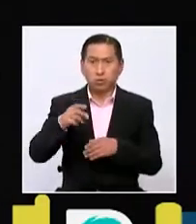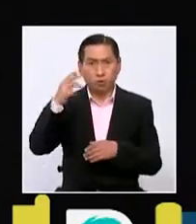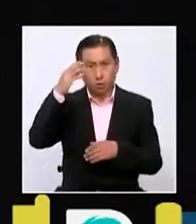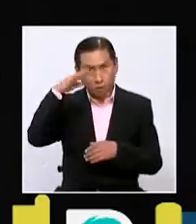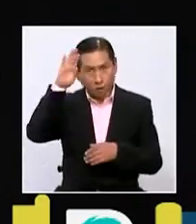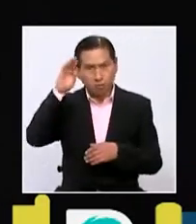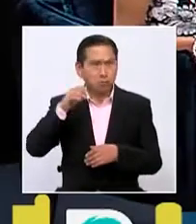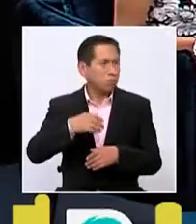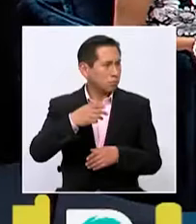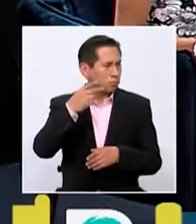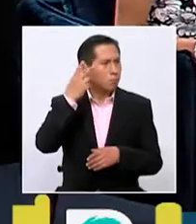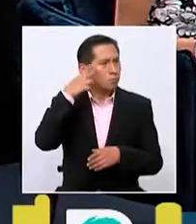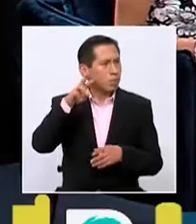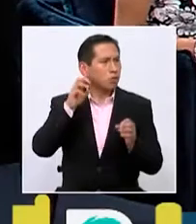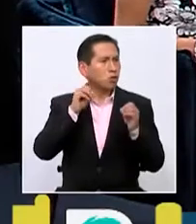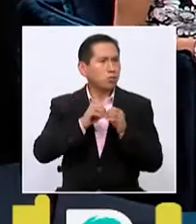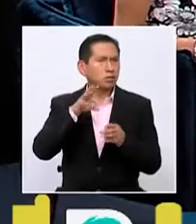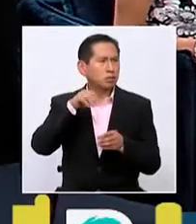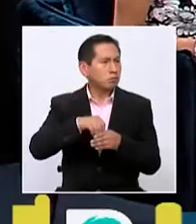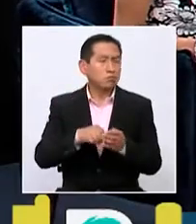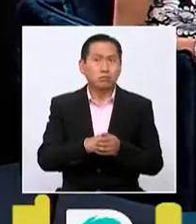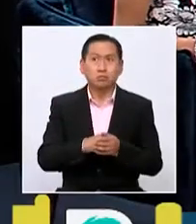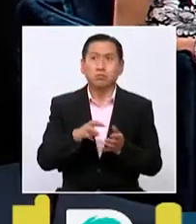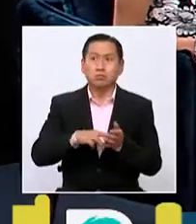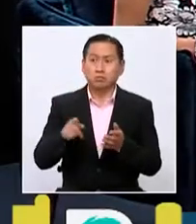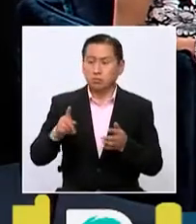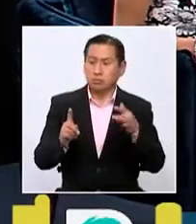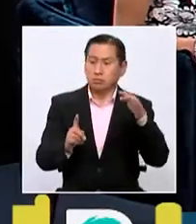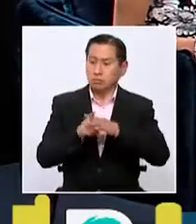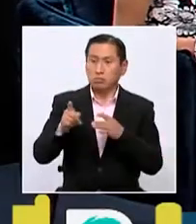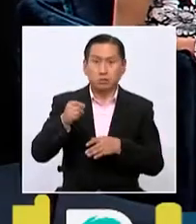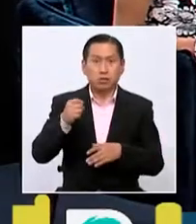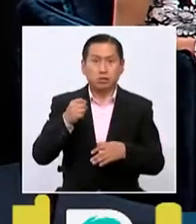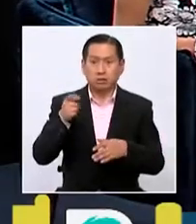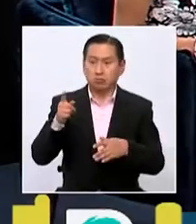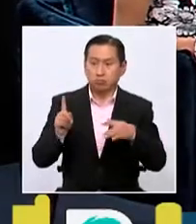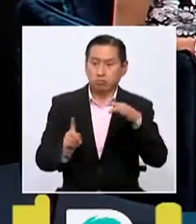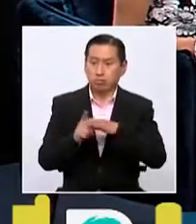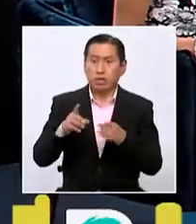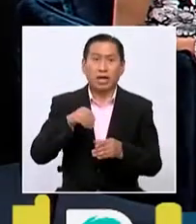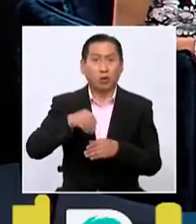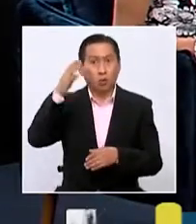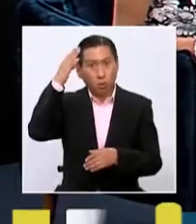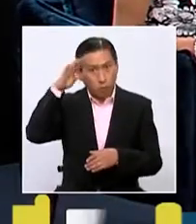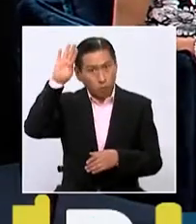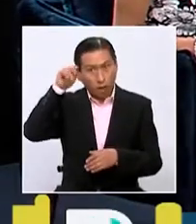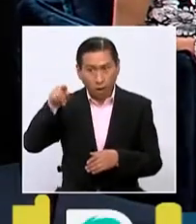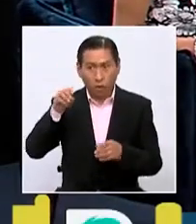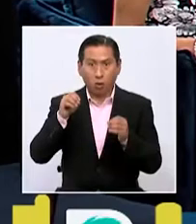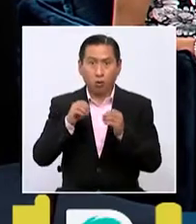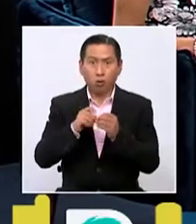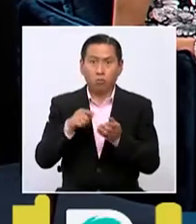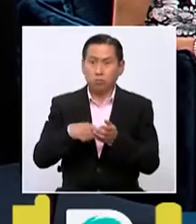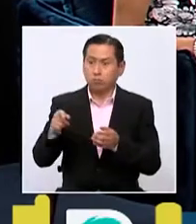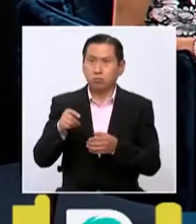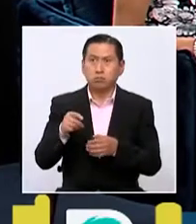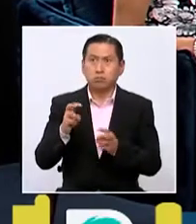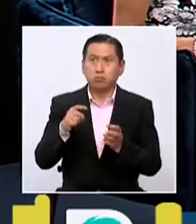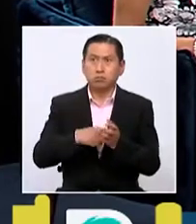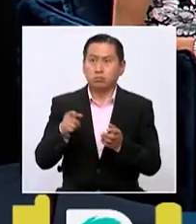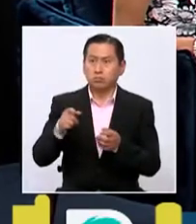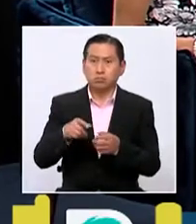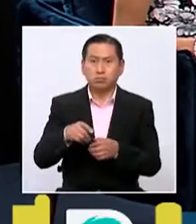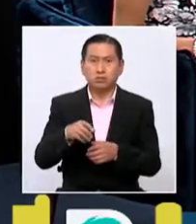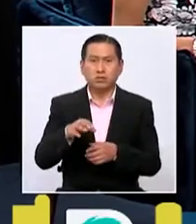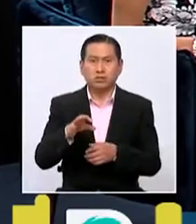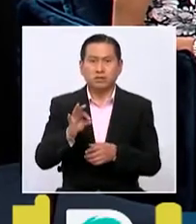México también estuvo encima de... El género nace en Cuba con la radionovela, a través de Félix